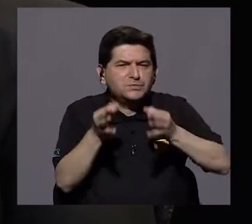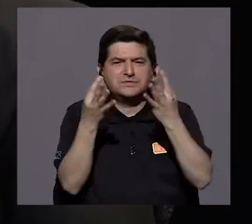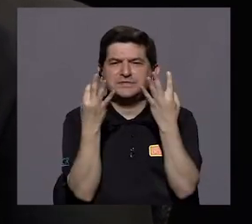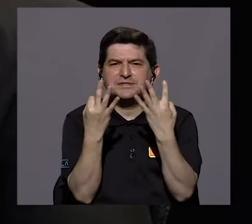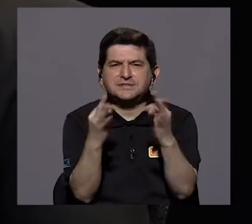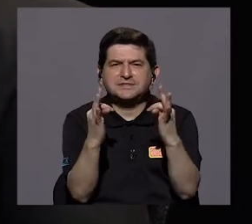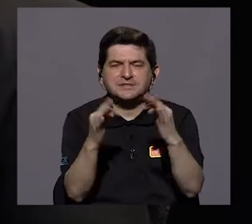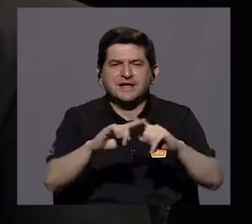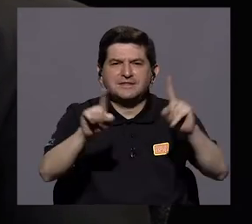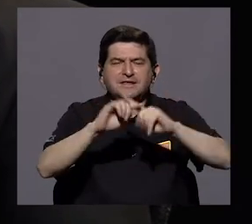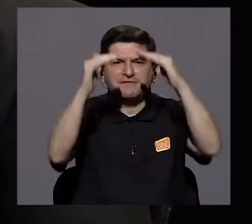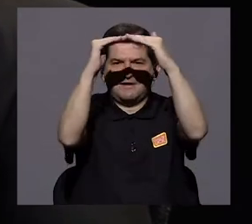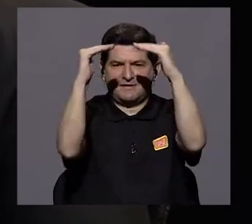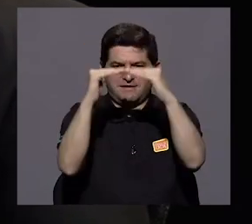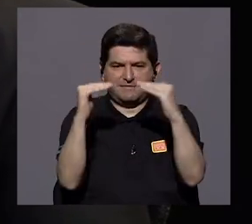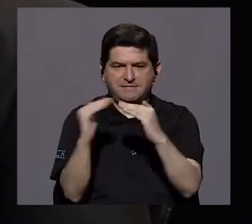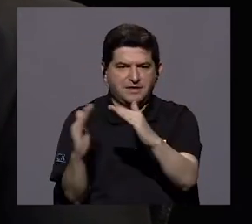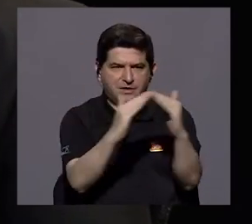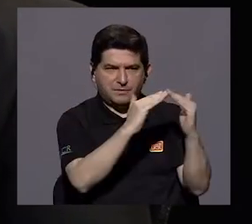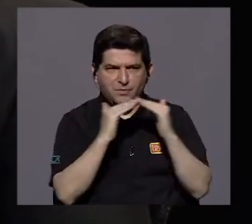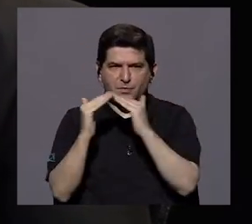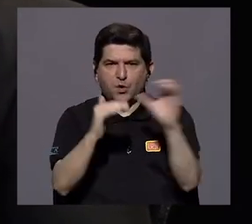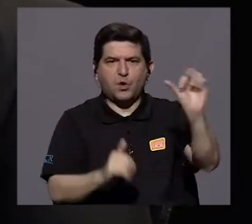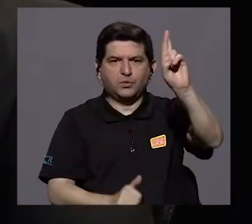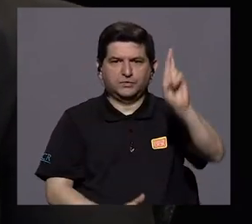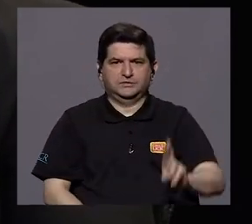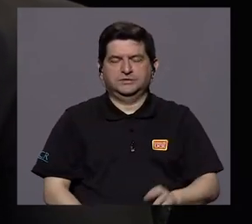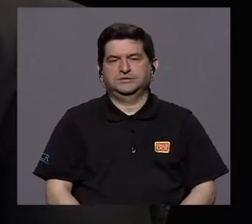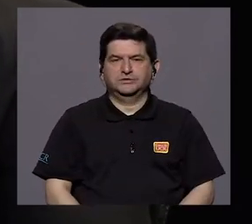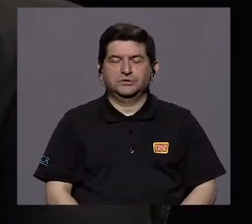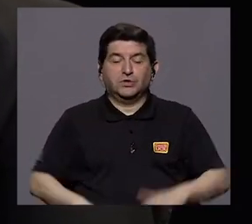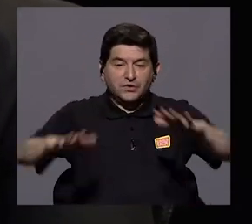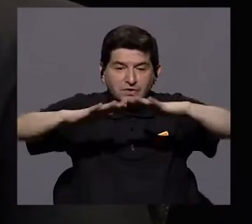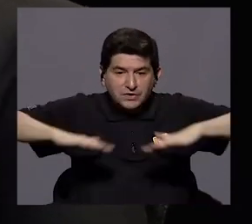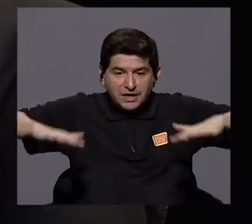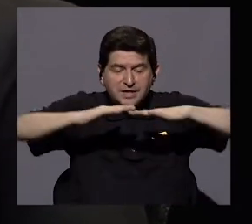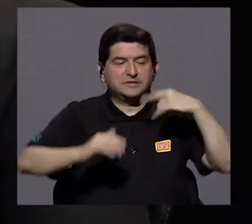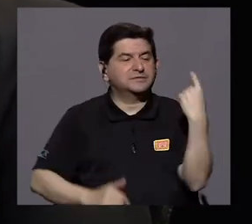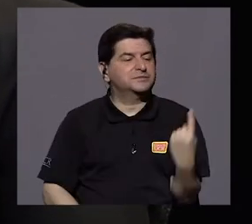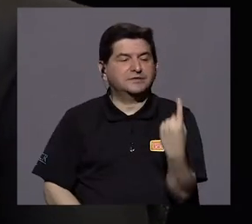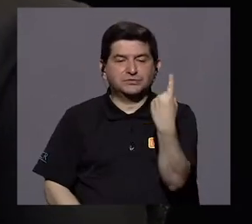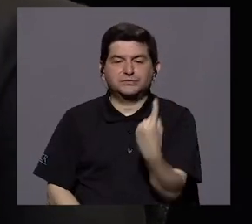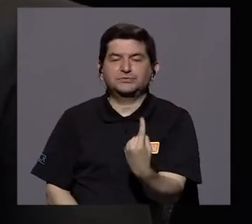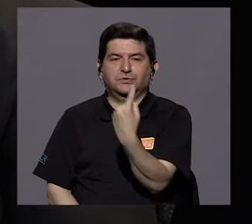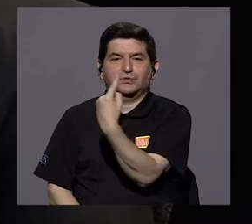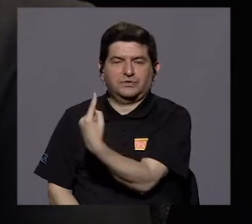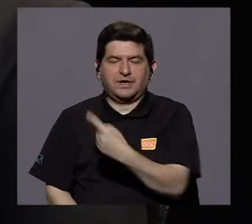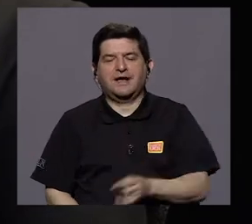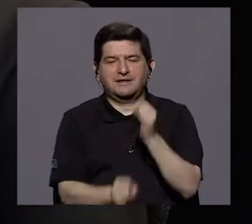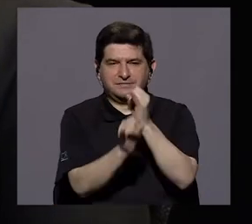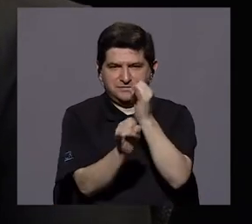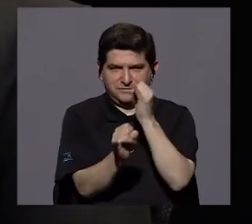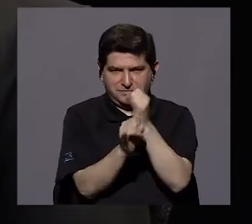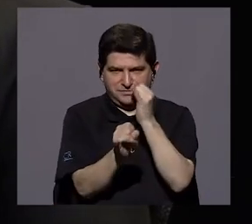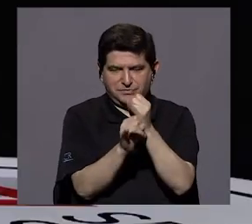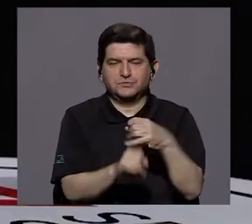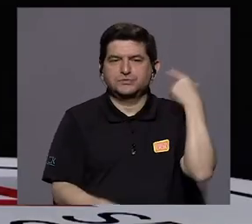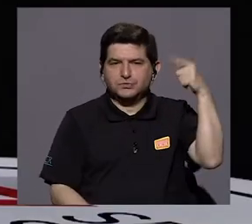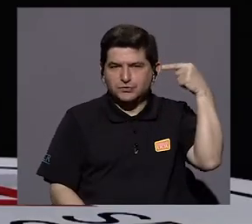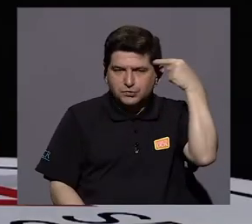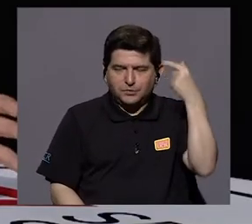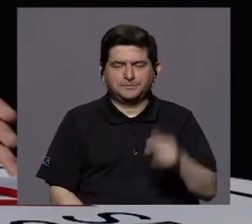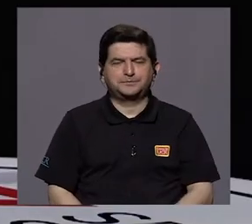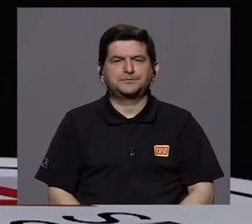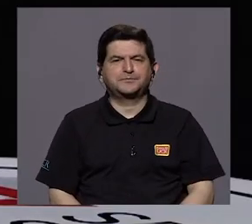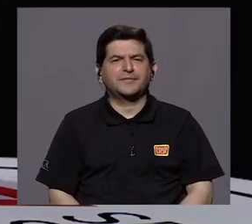justicia a distintos niveles de nuestra población costarricense en el ámbito de cada una de estas instituciones